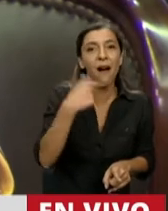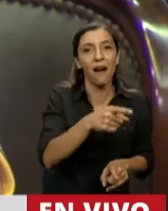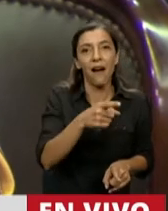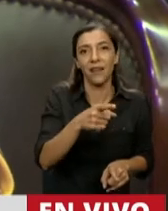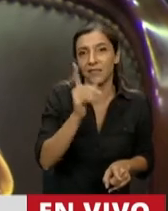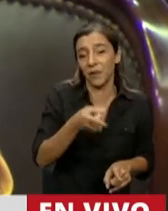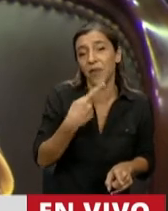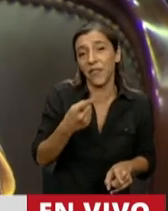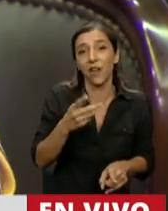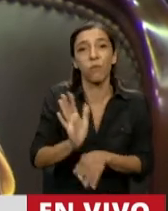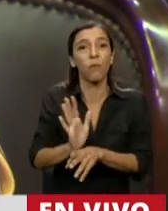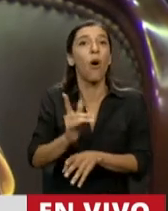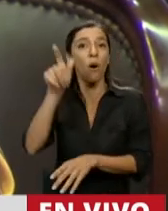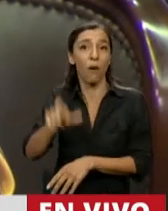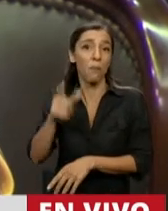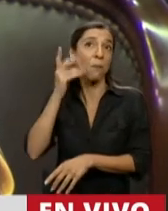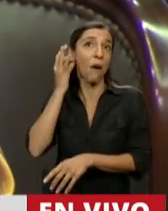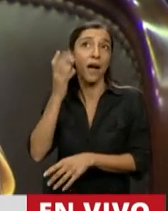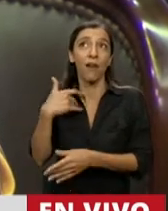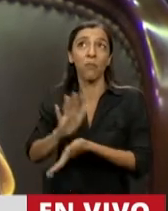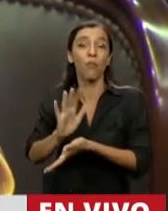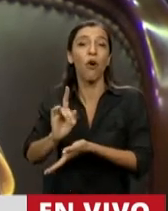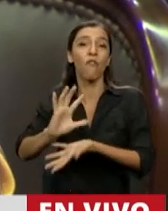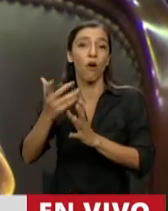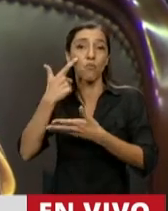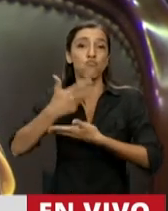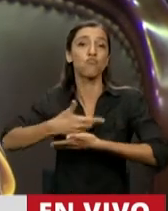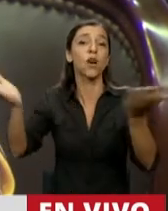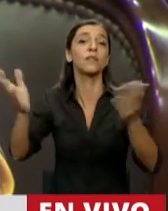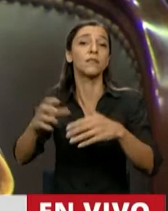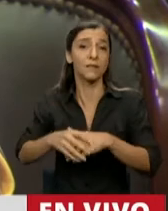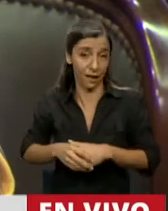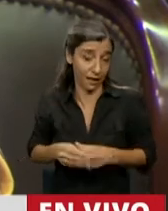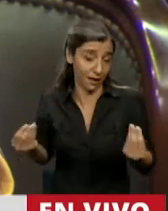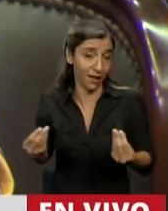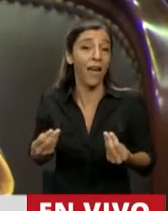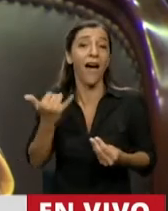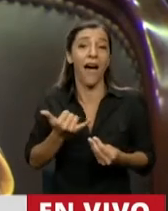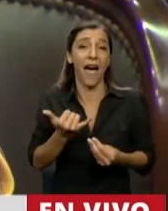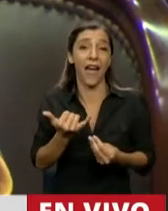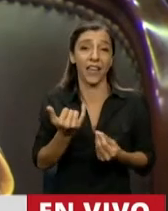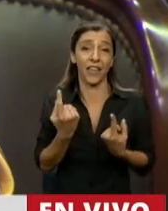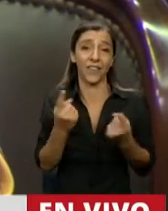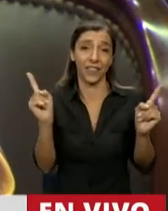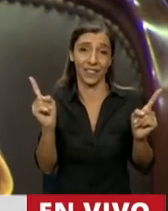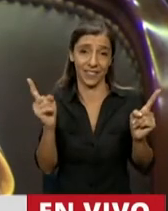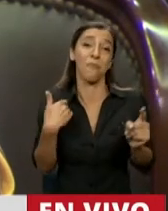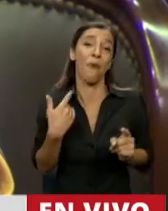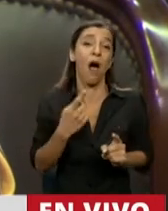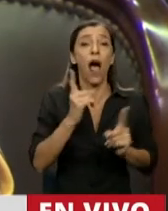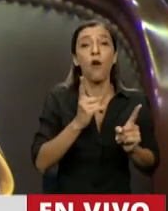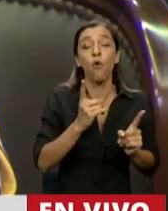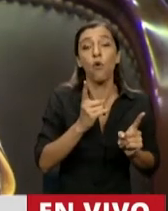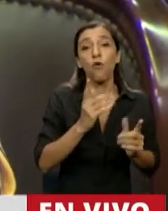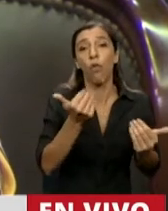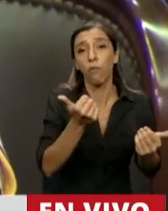doble condición. Algunos pueden despedir a sus deudos y otros la mayor parte de los